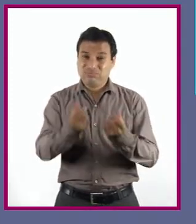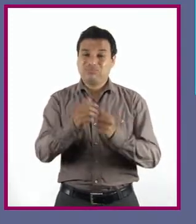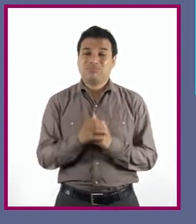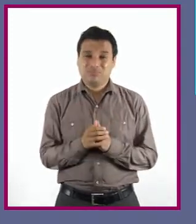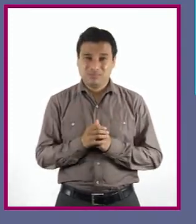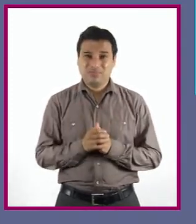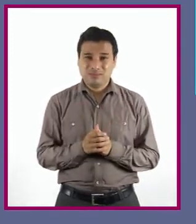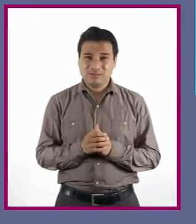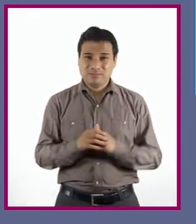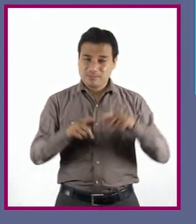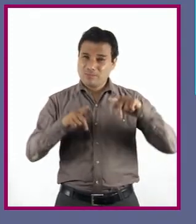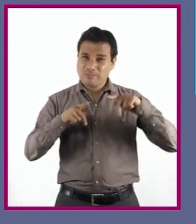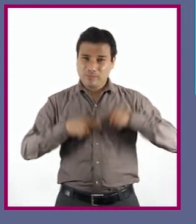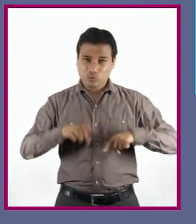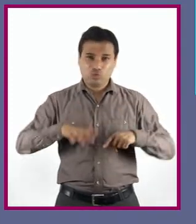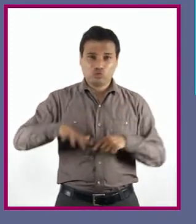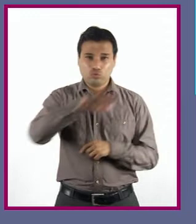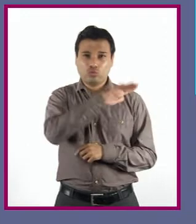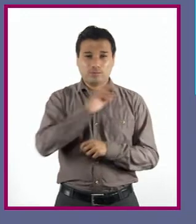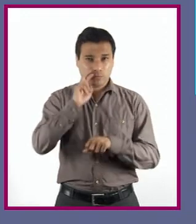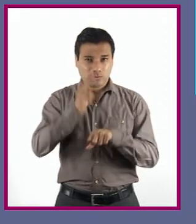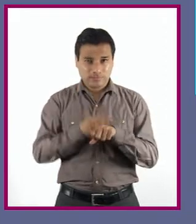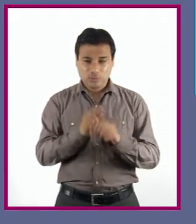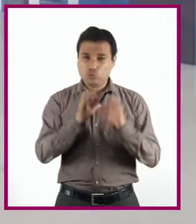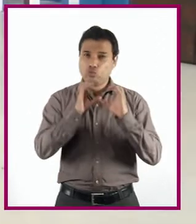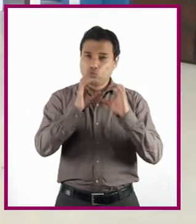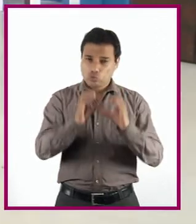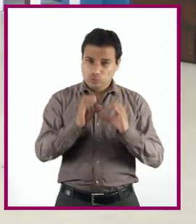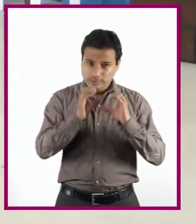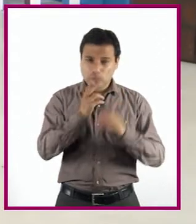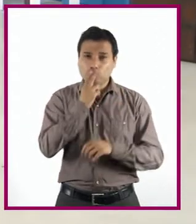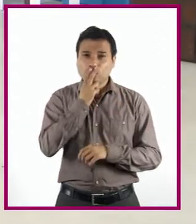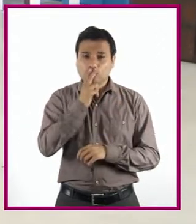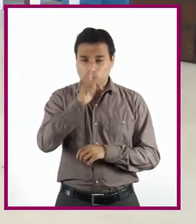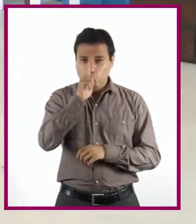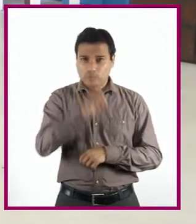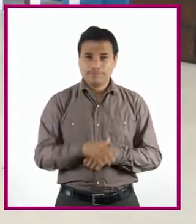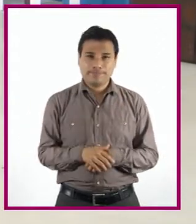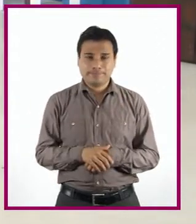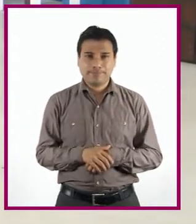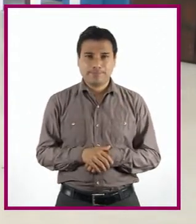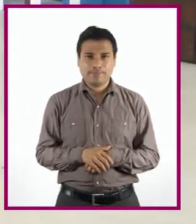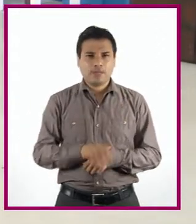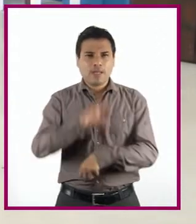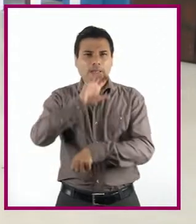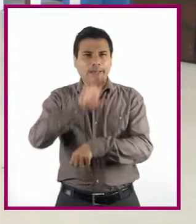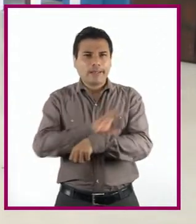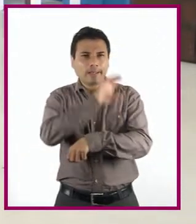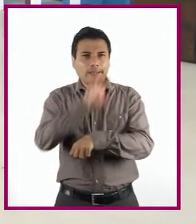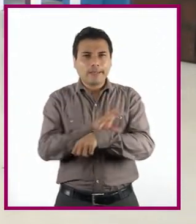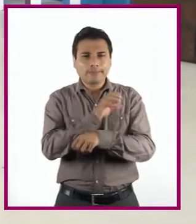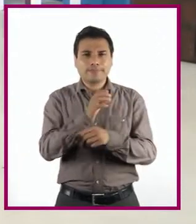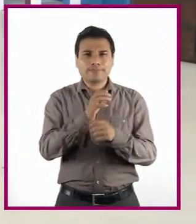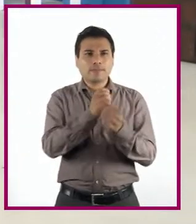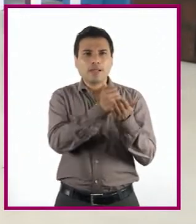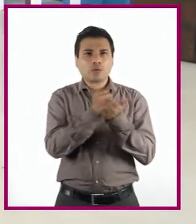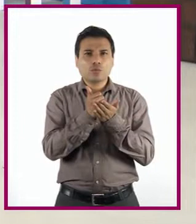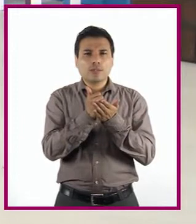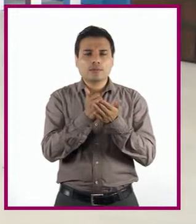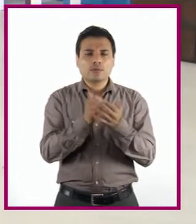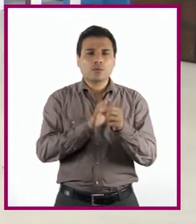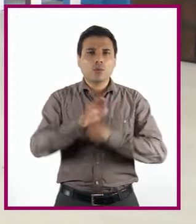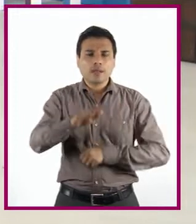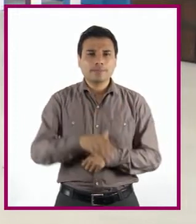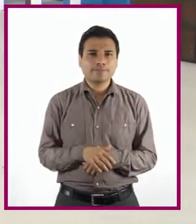es responsabilidad de todas y todos cuidar este servicio. Entre las fuentes de energía generadoras de electricidad destacan